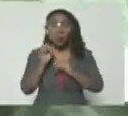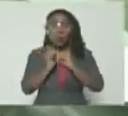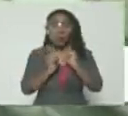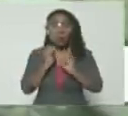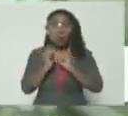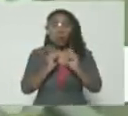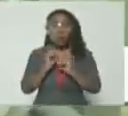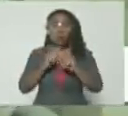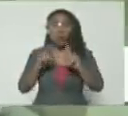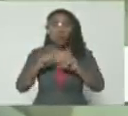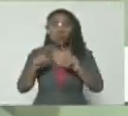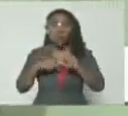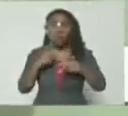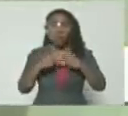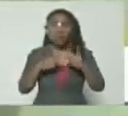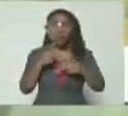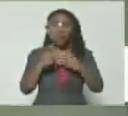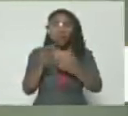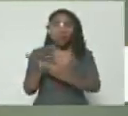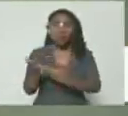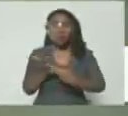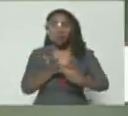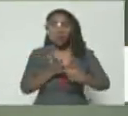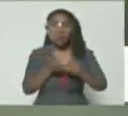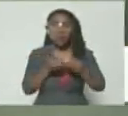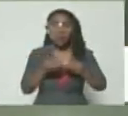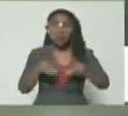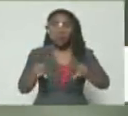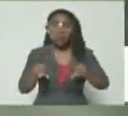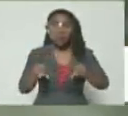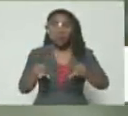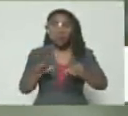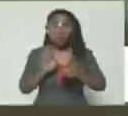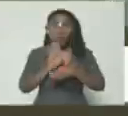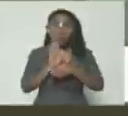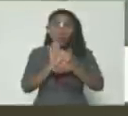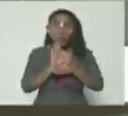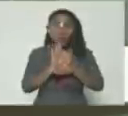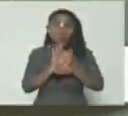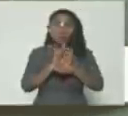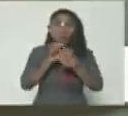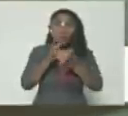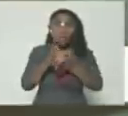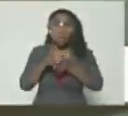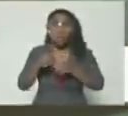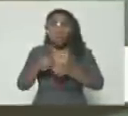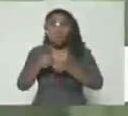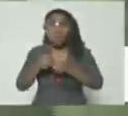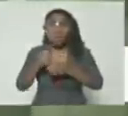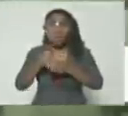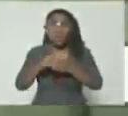diferentes procesos, desde la recepción de huevo fértil, incubación, transferencia, nacedoras y proceso, donde